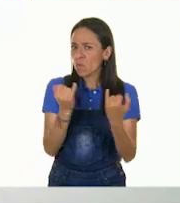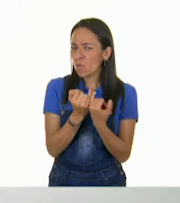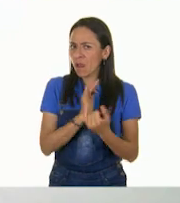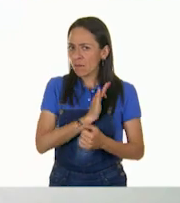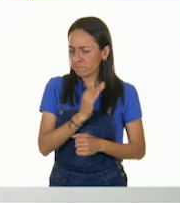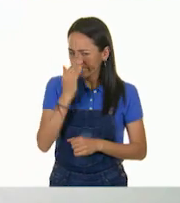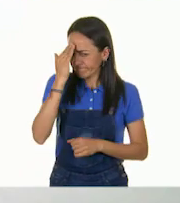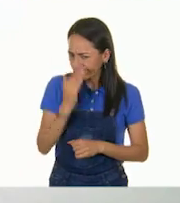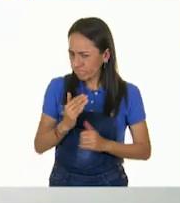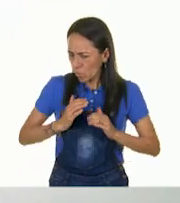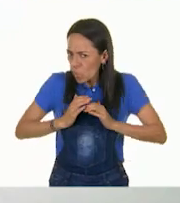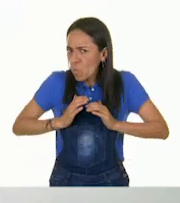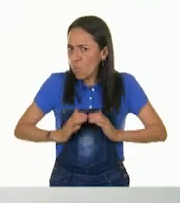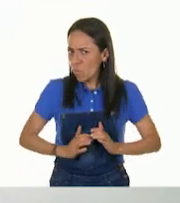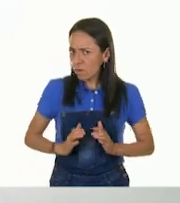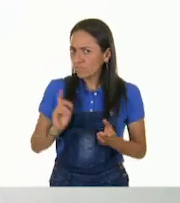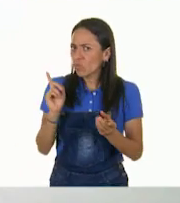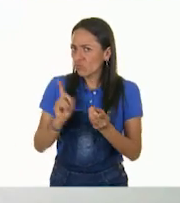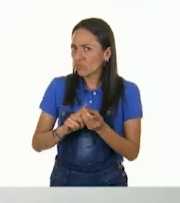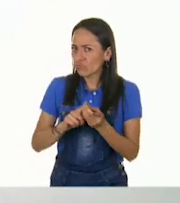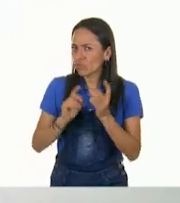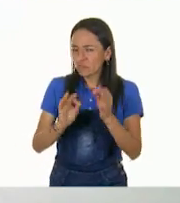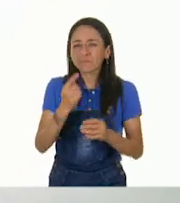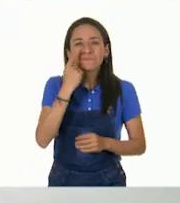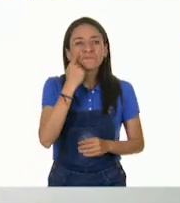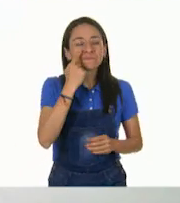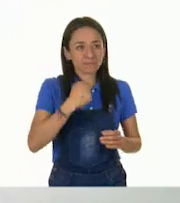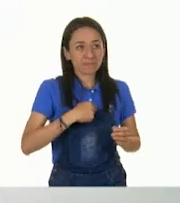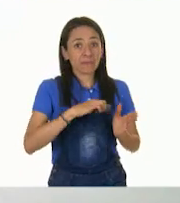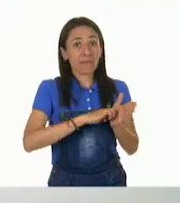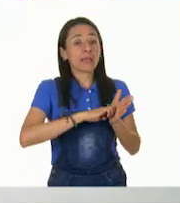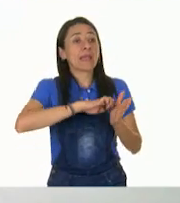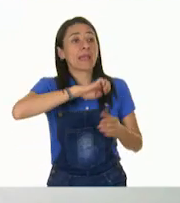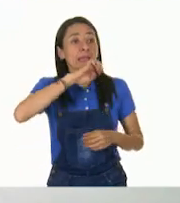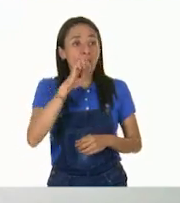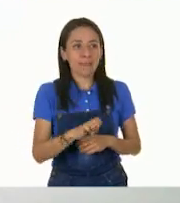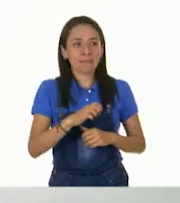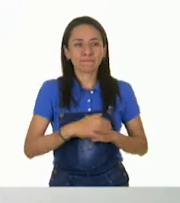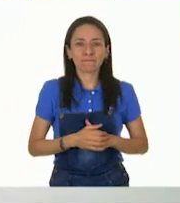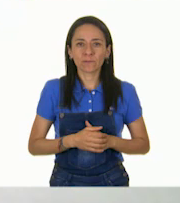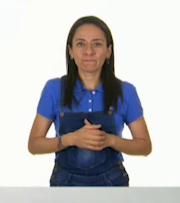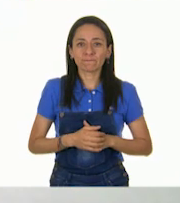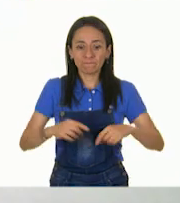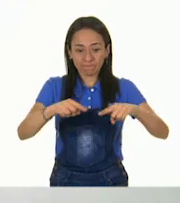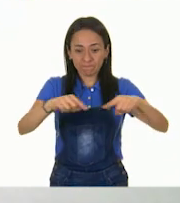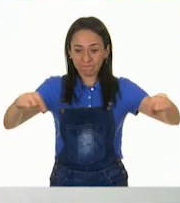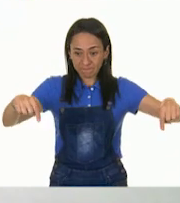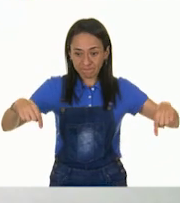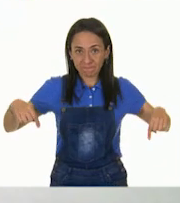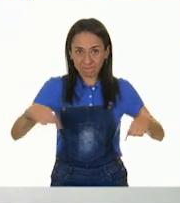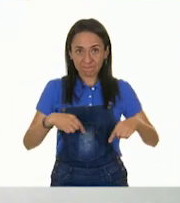te voy a dar un ejemplo estoy arriba del papel